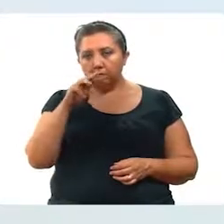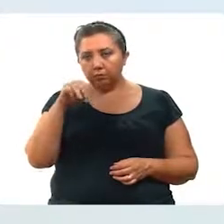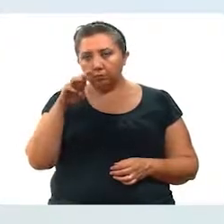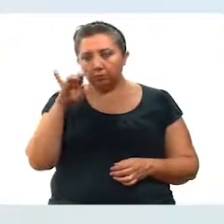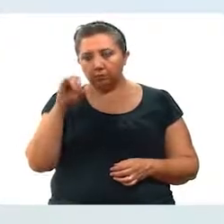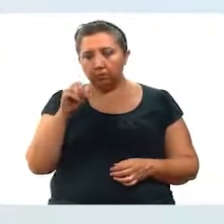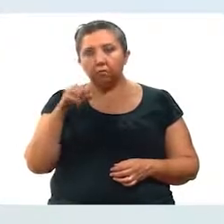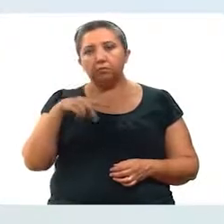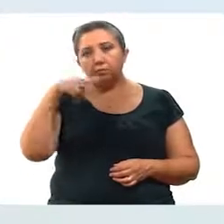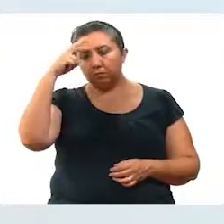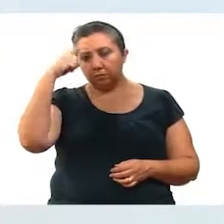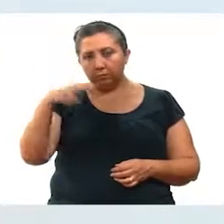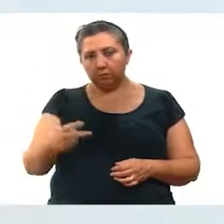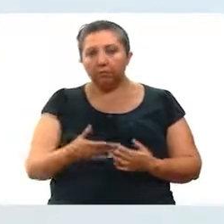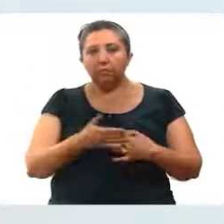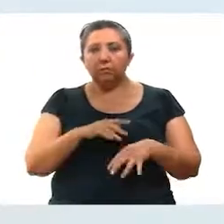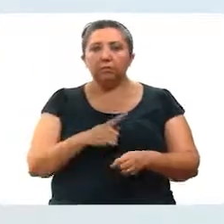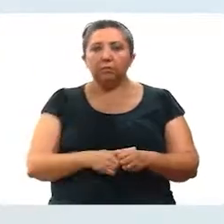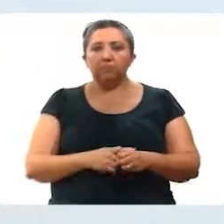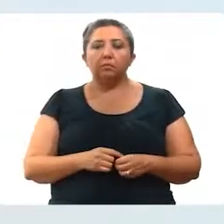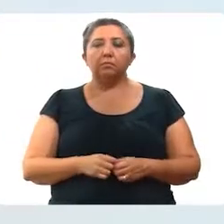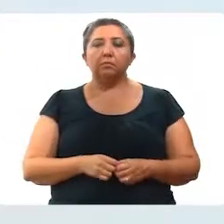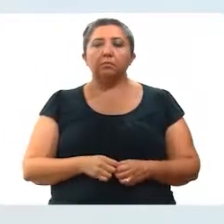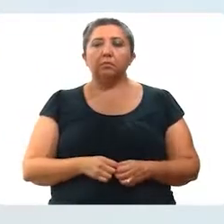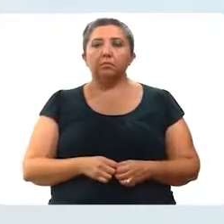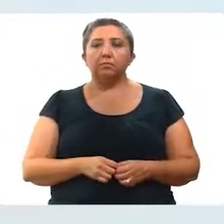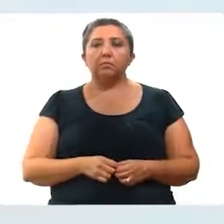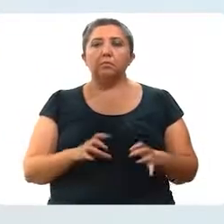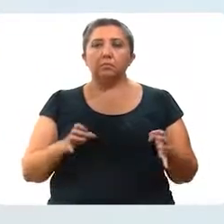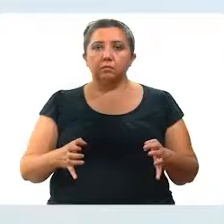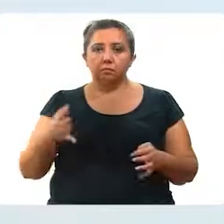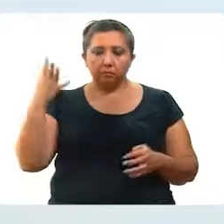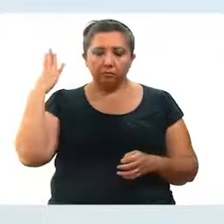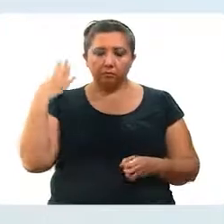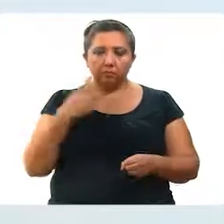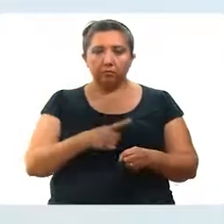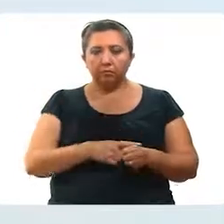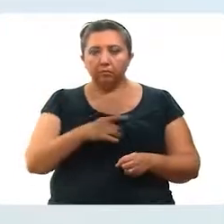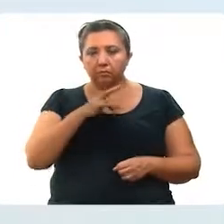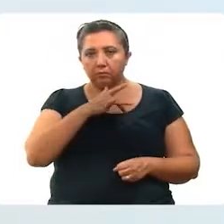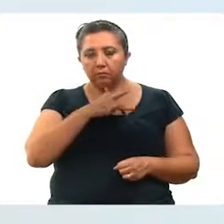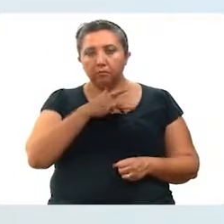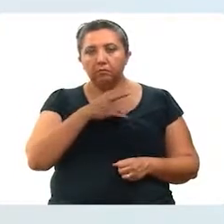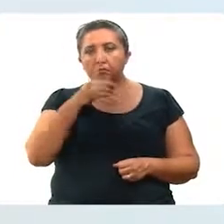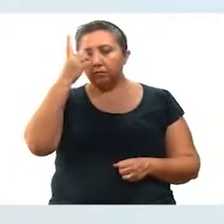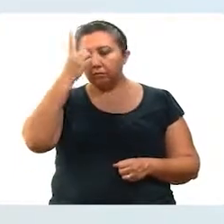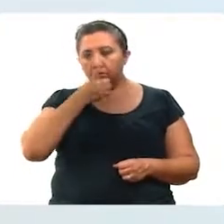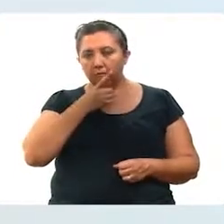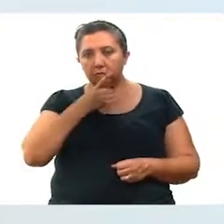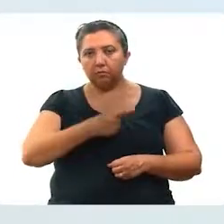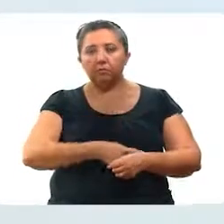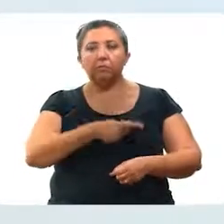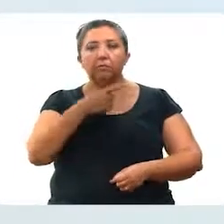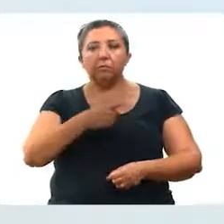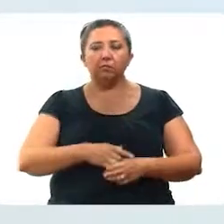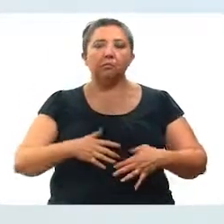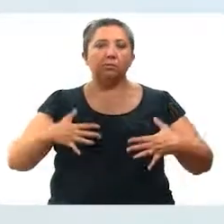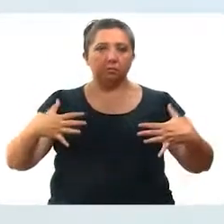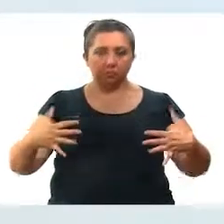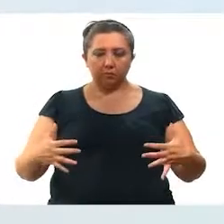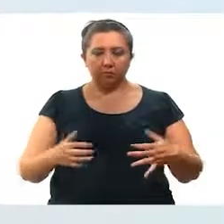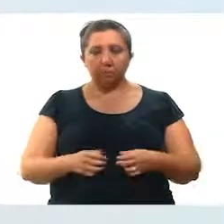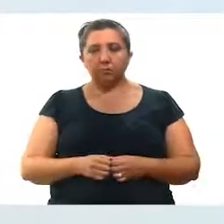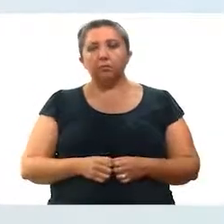en Ciudad de México. Entre sus principales enfermedades se encontraba enfermedad cardiovascular, diabetes, hipertensión y